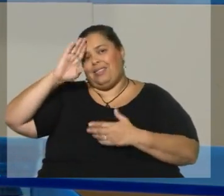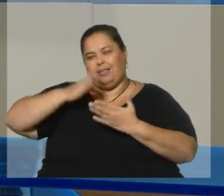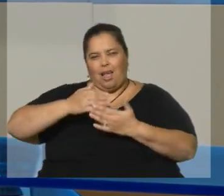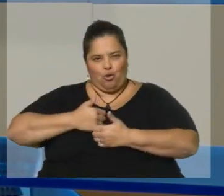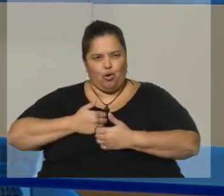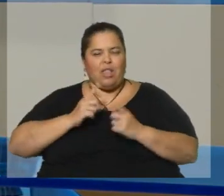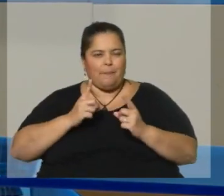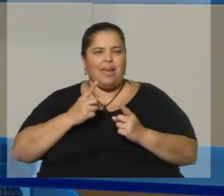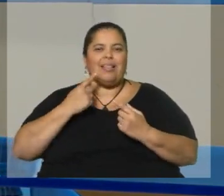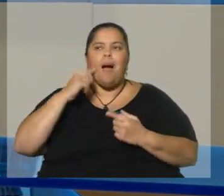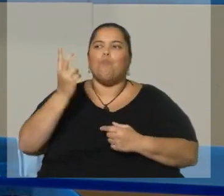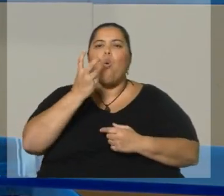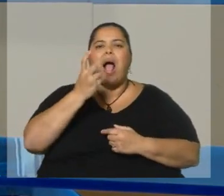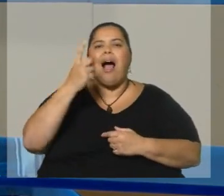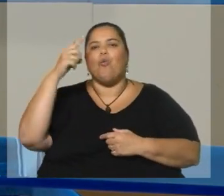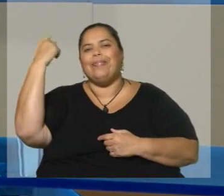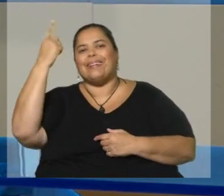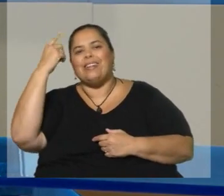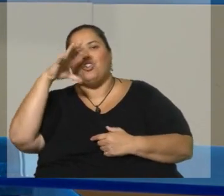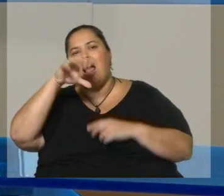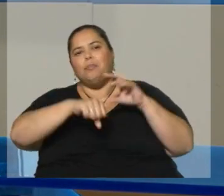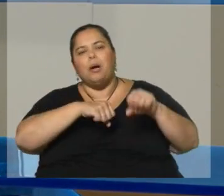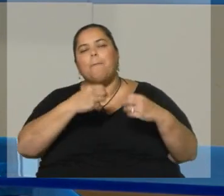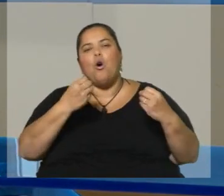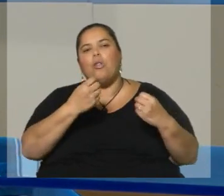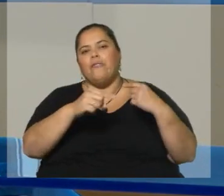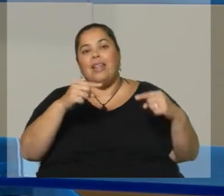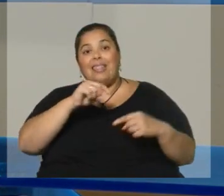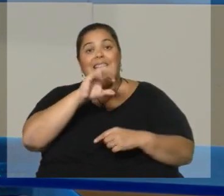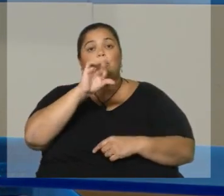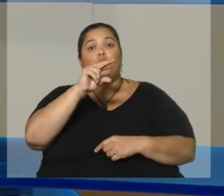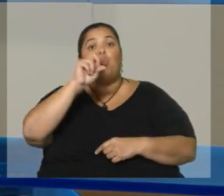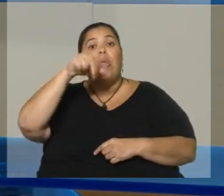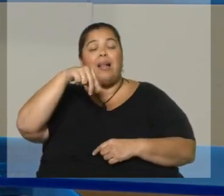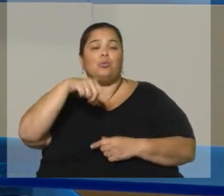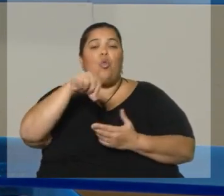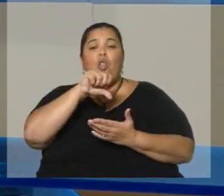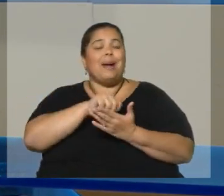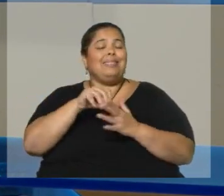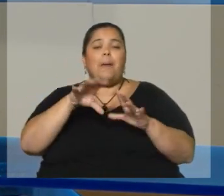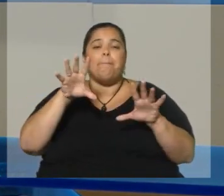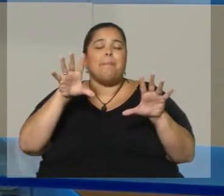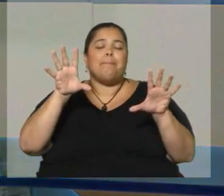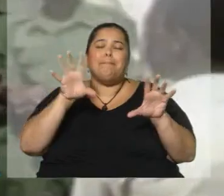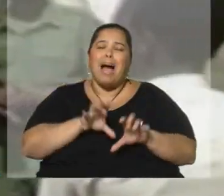de genocidio y diversos crímenes contra la humanidad. Además, Sudán es uno de los países más pobres del mundo y uno de los que tiene peor calidad de